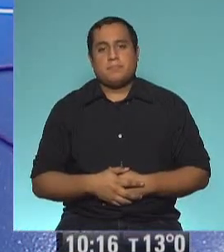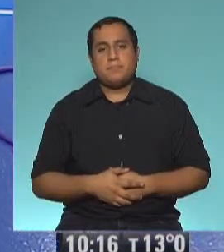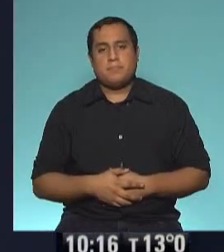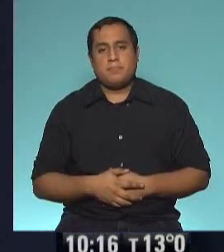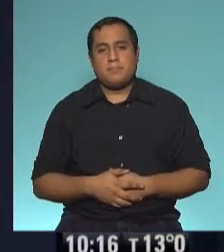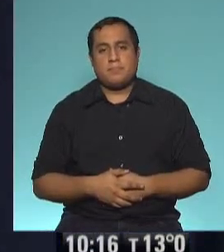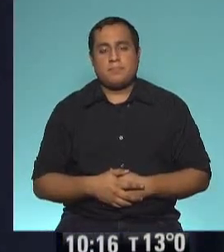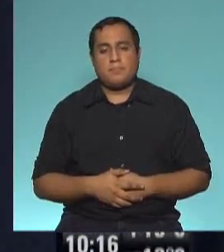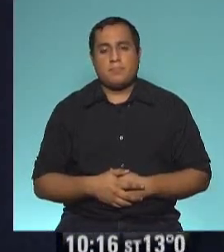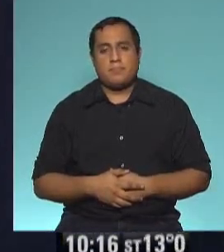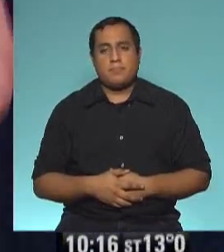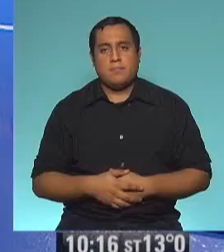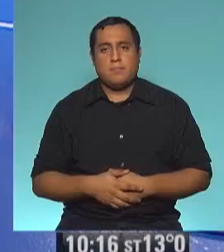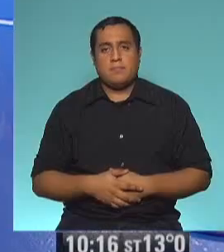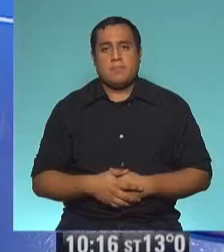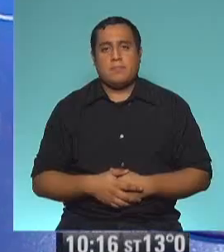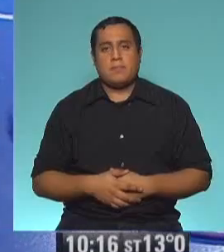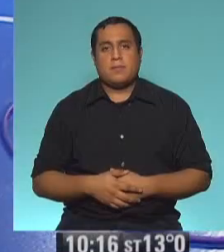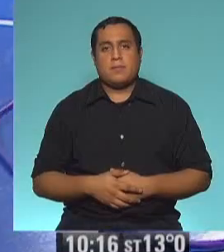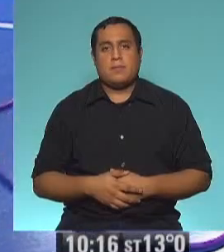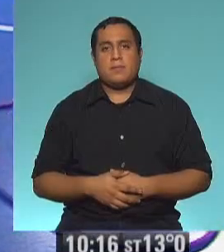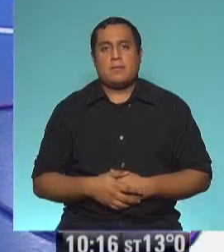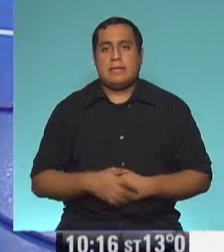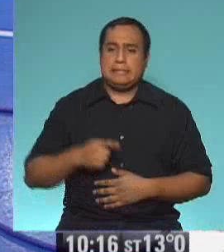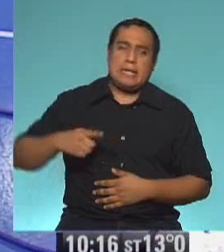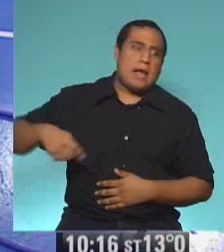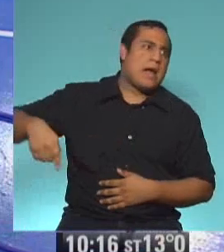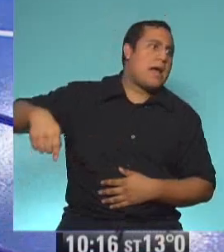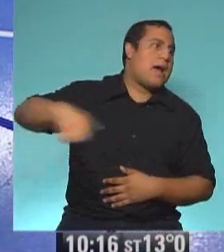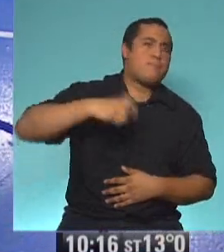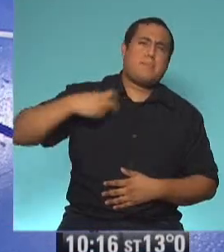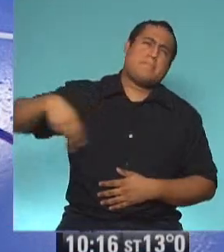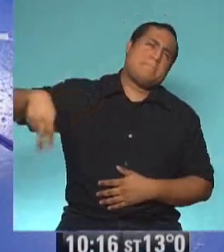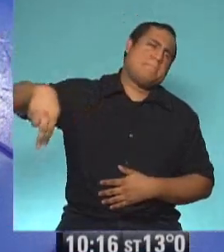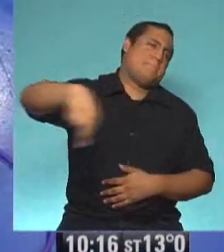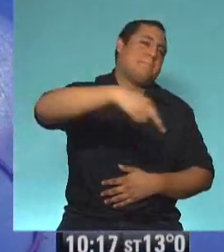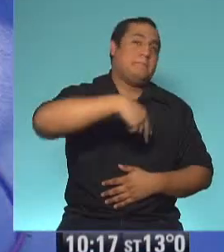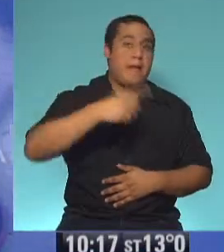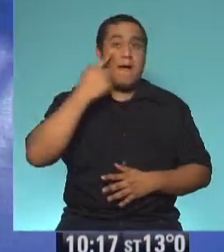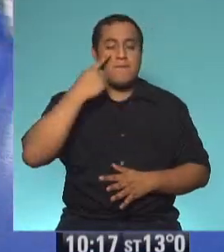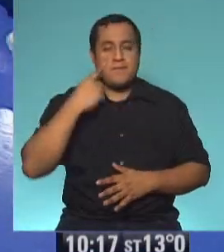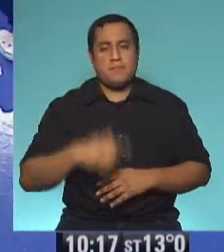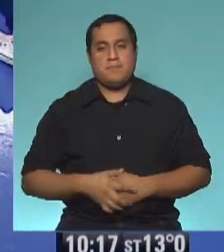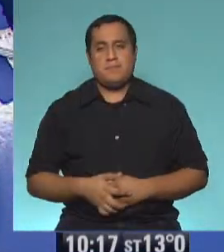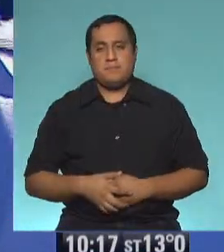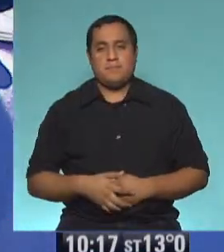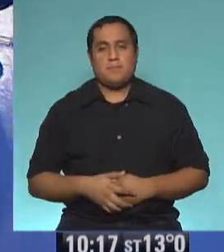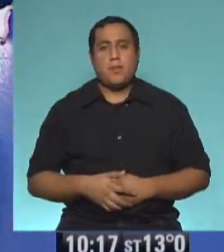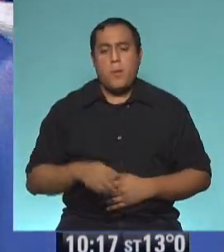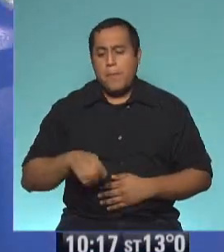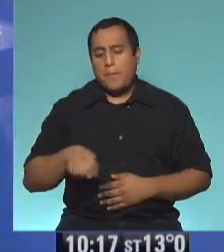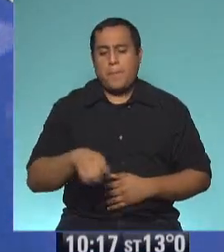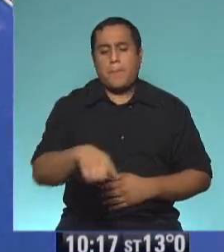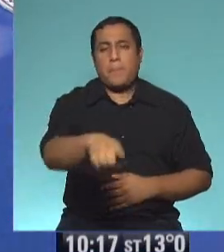recorrido loco, así como que vaya por todo. Sí, para que por toda la casa, por todo el estudio. Ahí está. Si te queda viborita, no